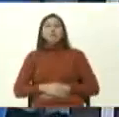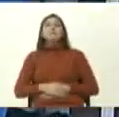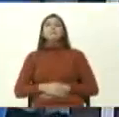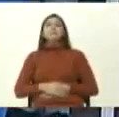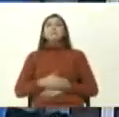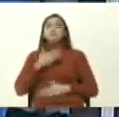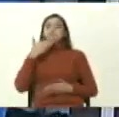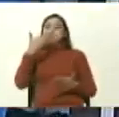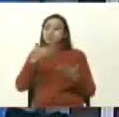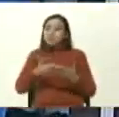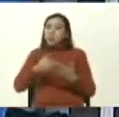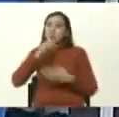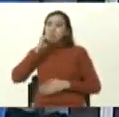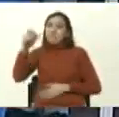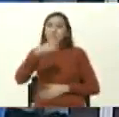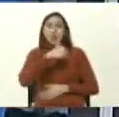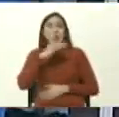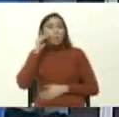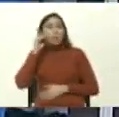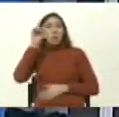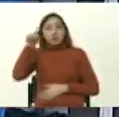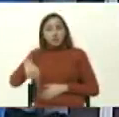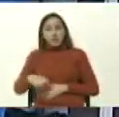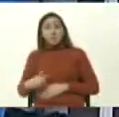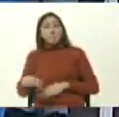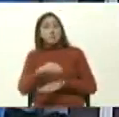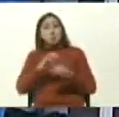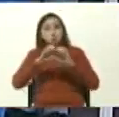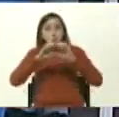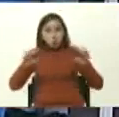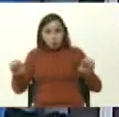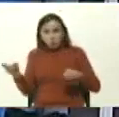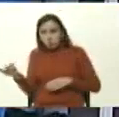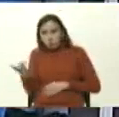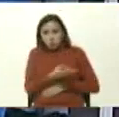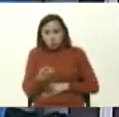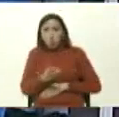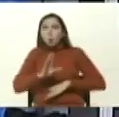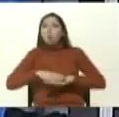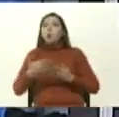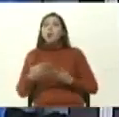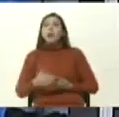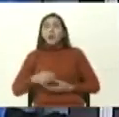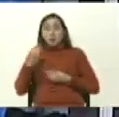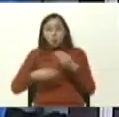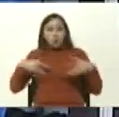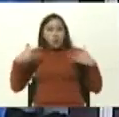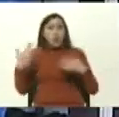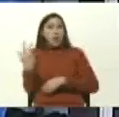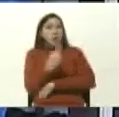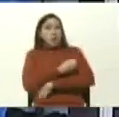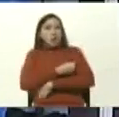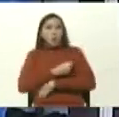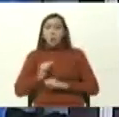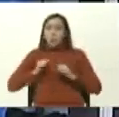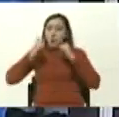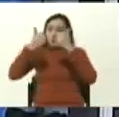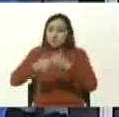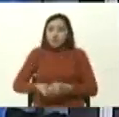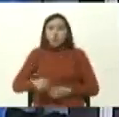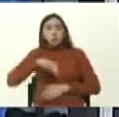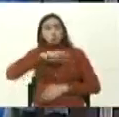presidente. Agradecida a la vicepresidenta y a la ministra de Educación, Yelixer Santaella, por esta jornada de vacunación para nuestros